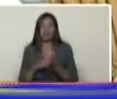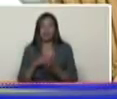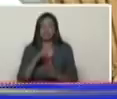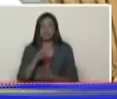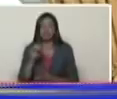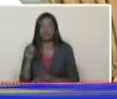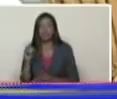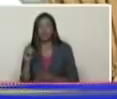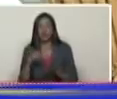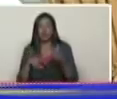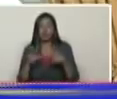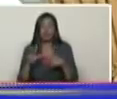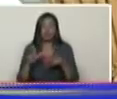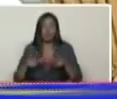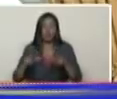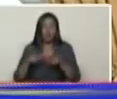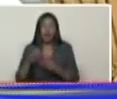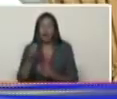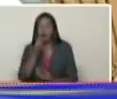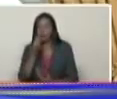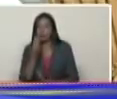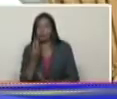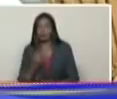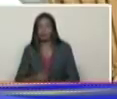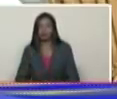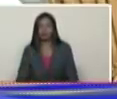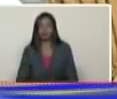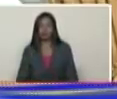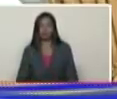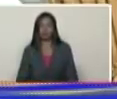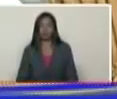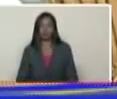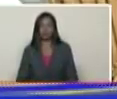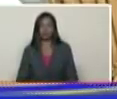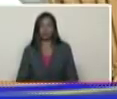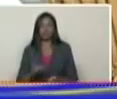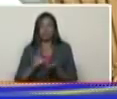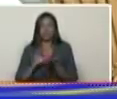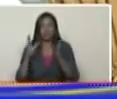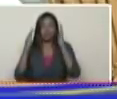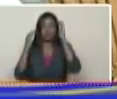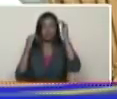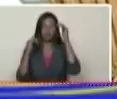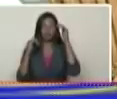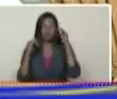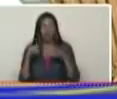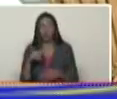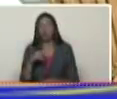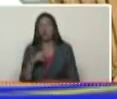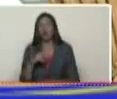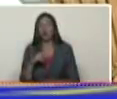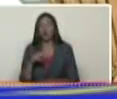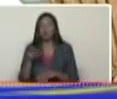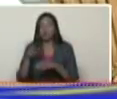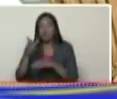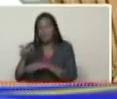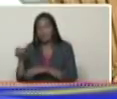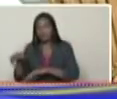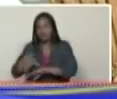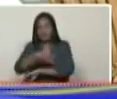3113 casas de alimentación, los centros de atención Negro Hipólita,